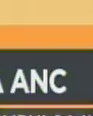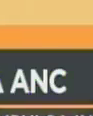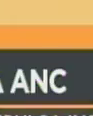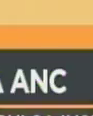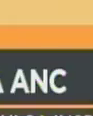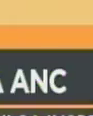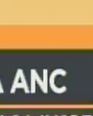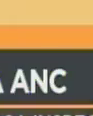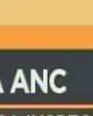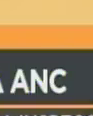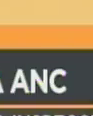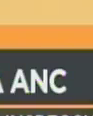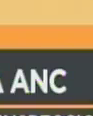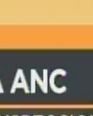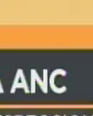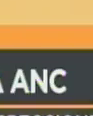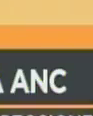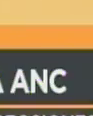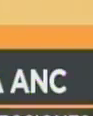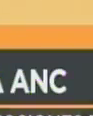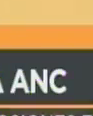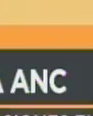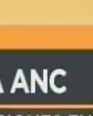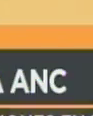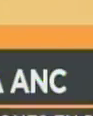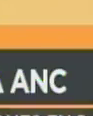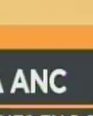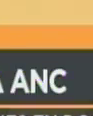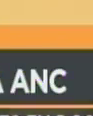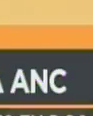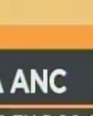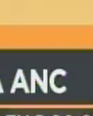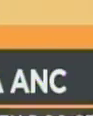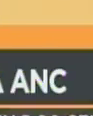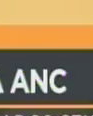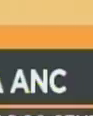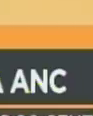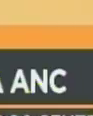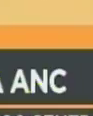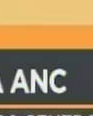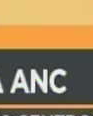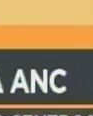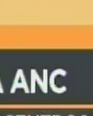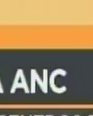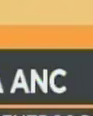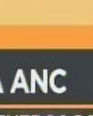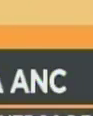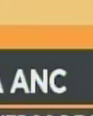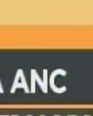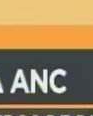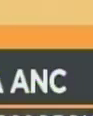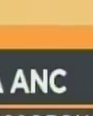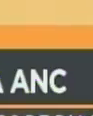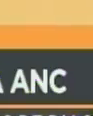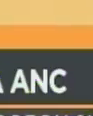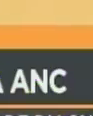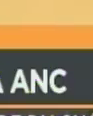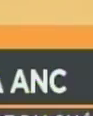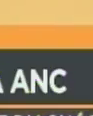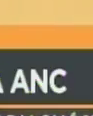Nacional Constituyente, 33% de nuestros constituyentistas son jóvenes menores de 35 años. Bueno, eso